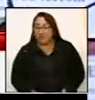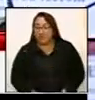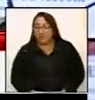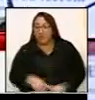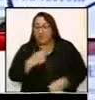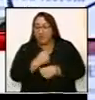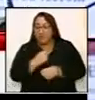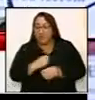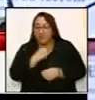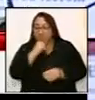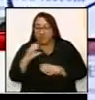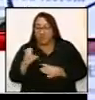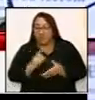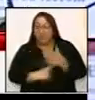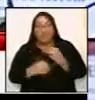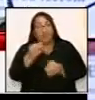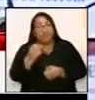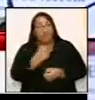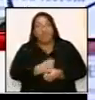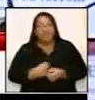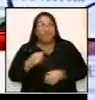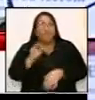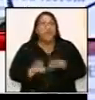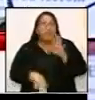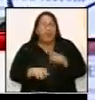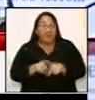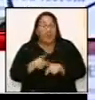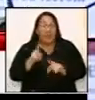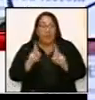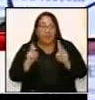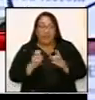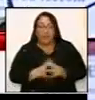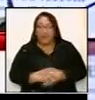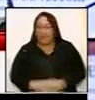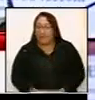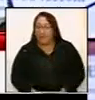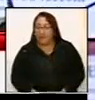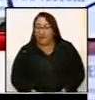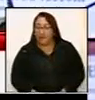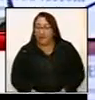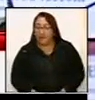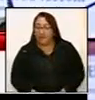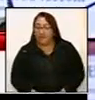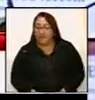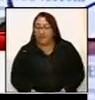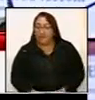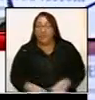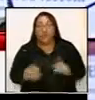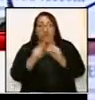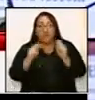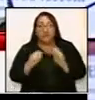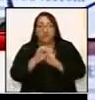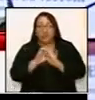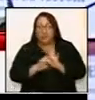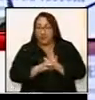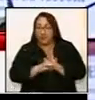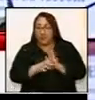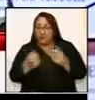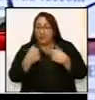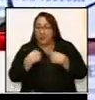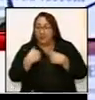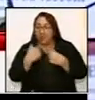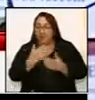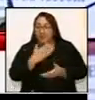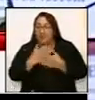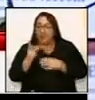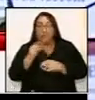tarea pendiente y lamentablemente a veces también en algunos casos y para temas específicos el Tribunal Constitucional ha tenido sesgos